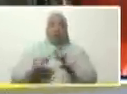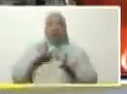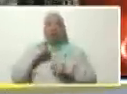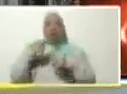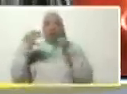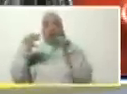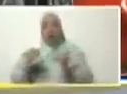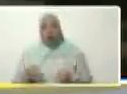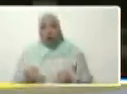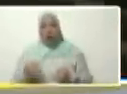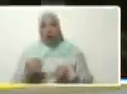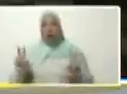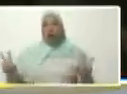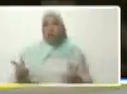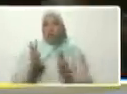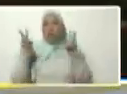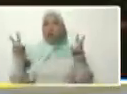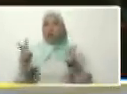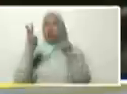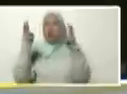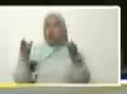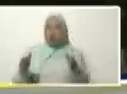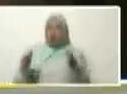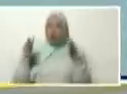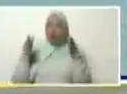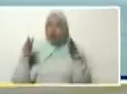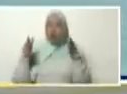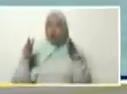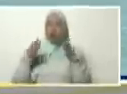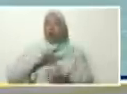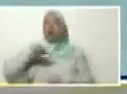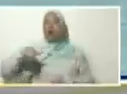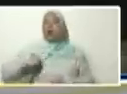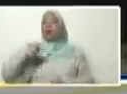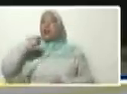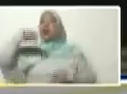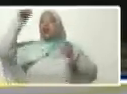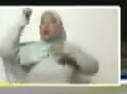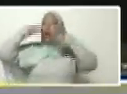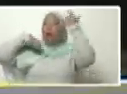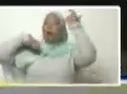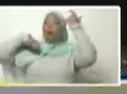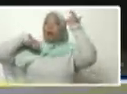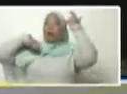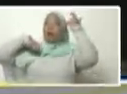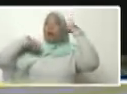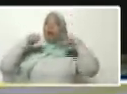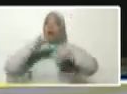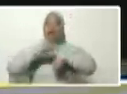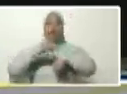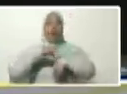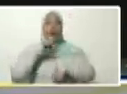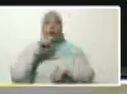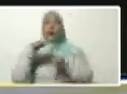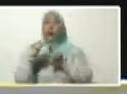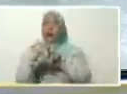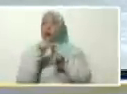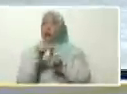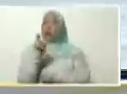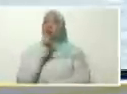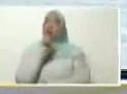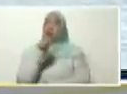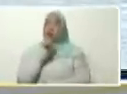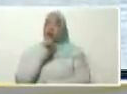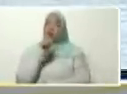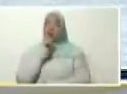y saldremos adelante. Así nos dijo nuestro comandante Hugo Chávez en aquel momento tan difícil,